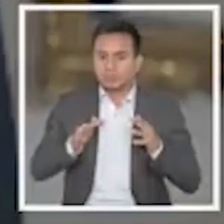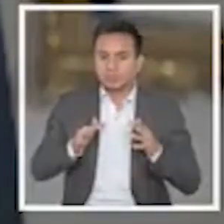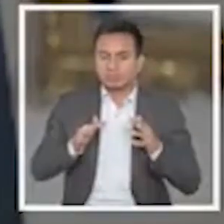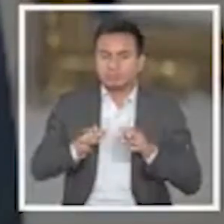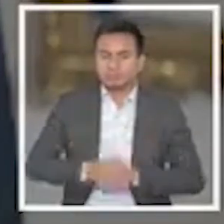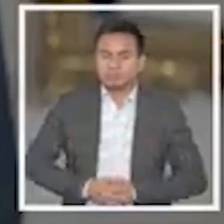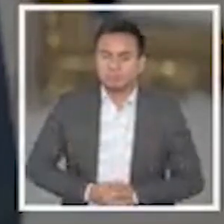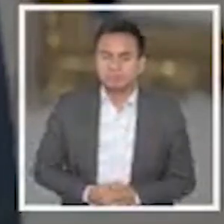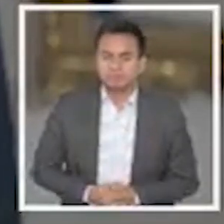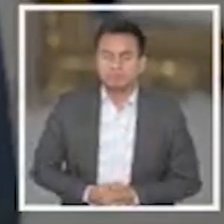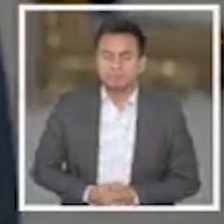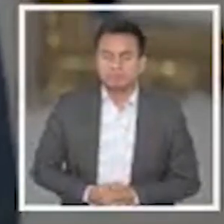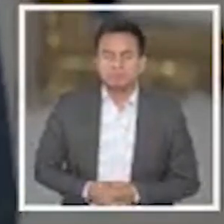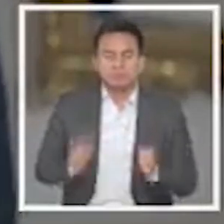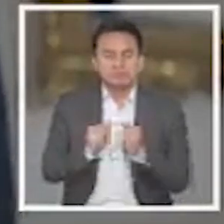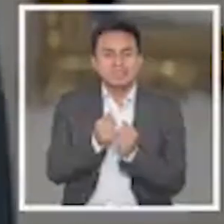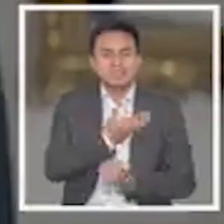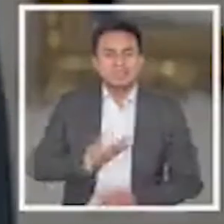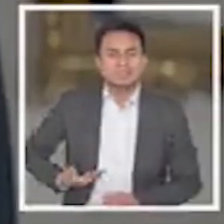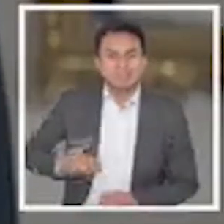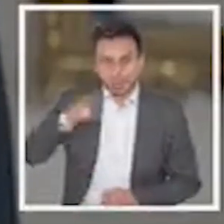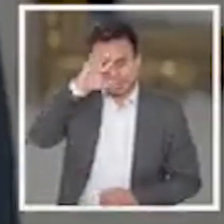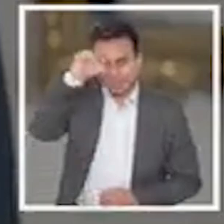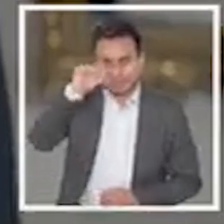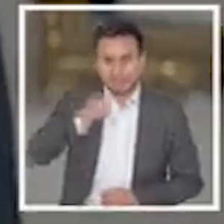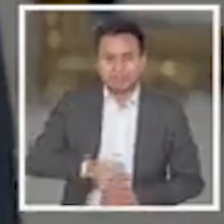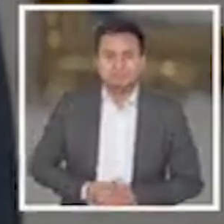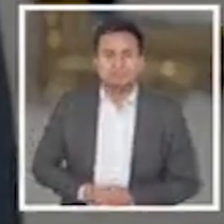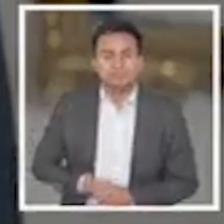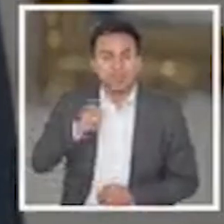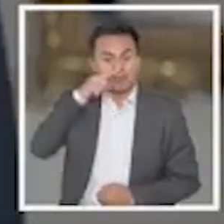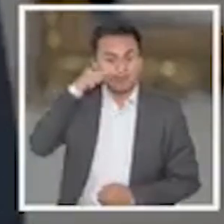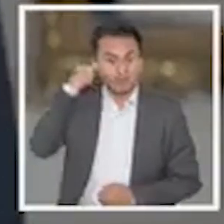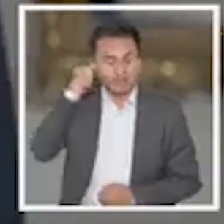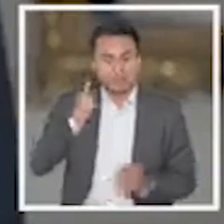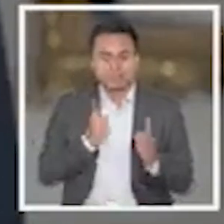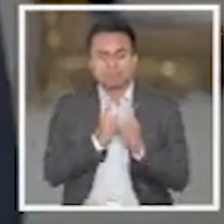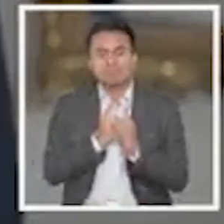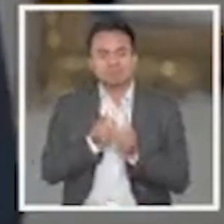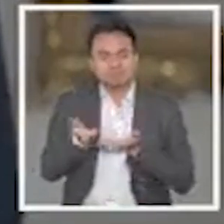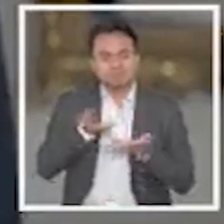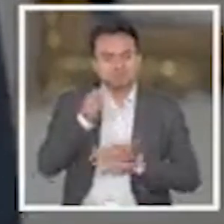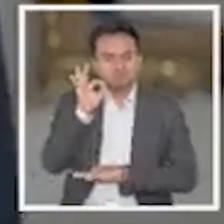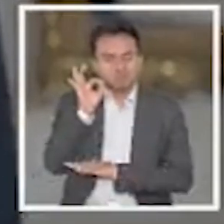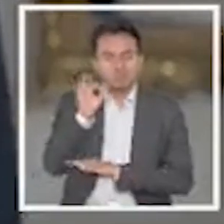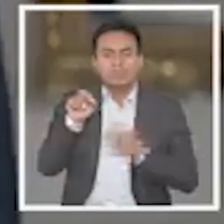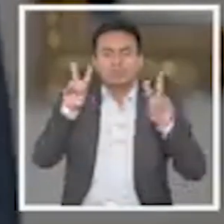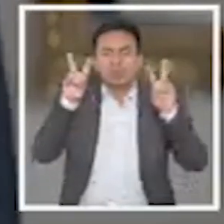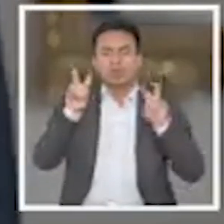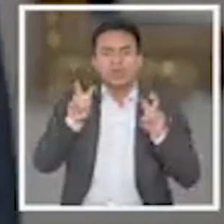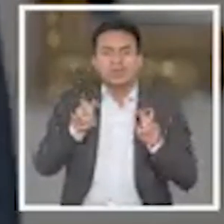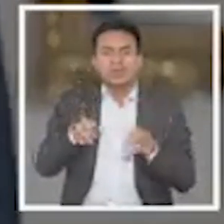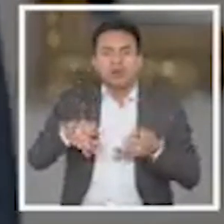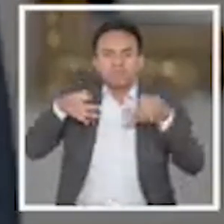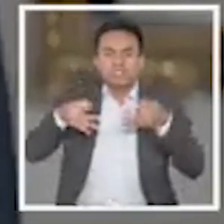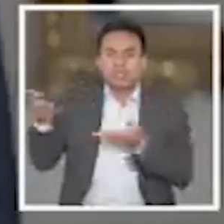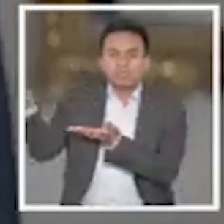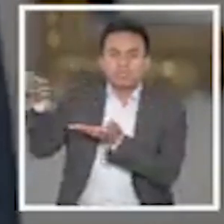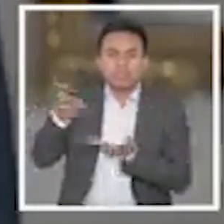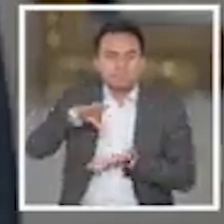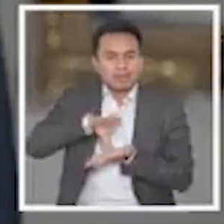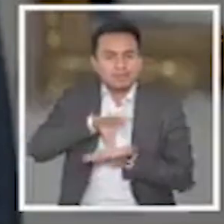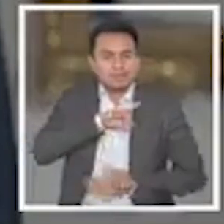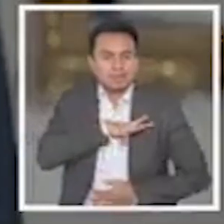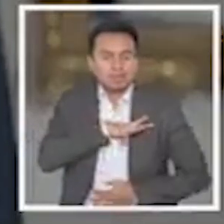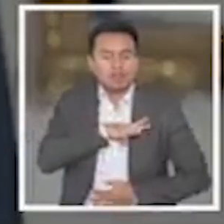Con el presidente de Argentina, Alberto Fernández, en el marco de una visita oficial a nuestro